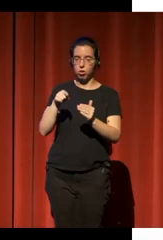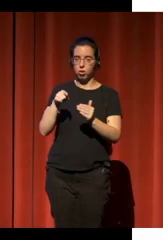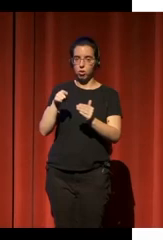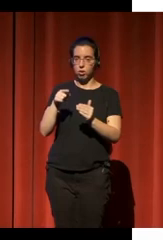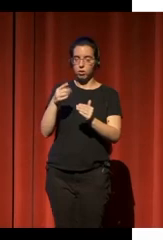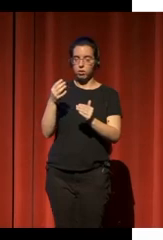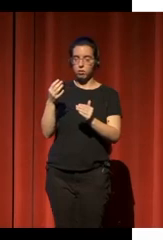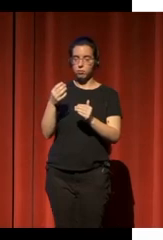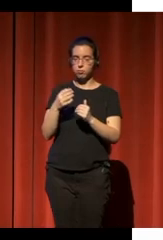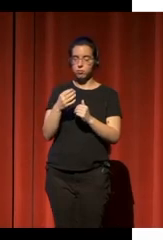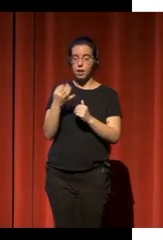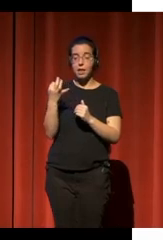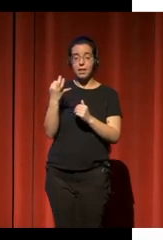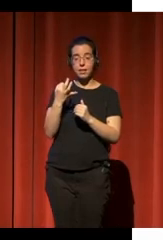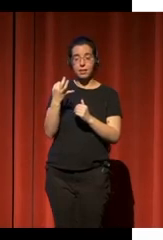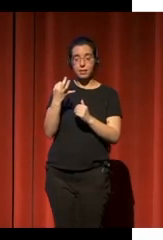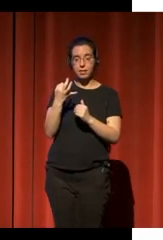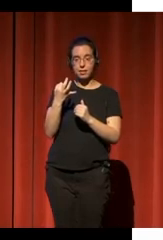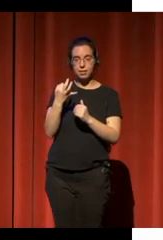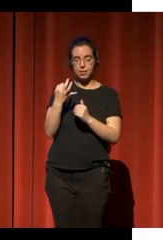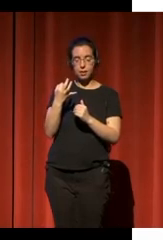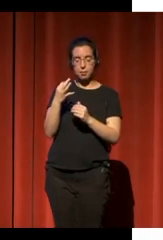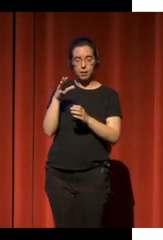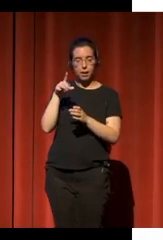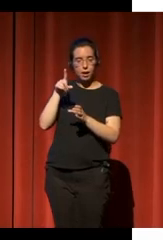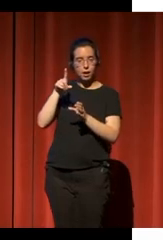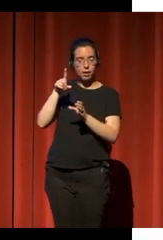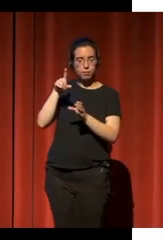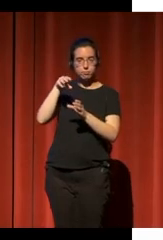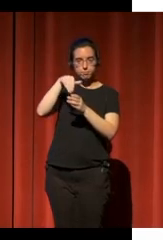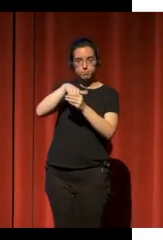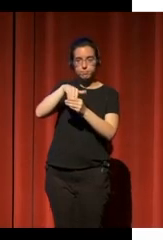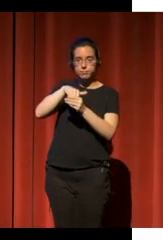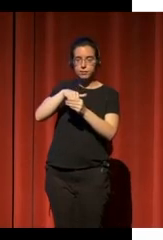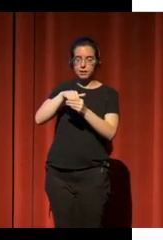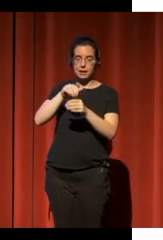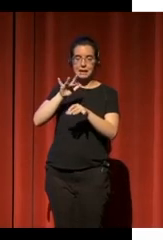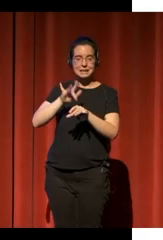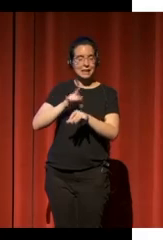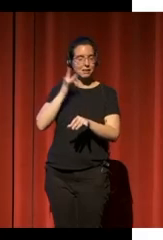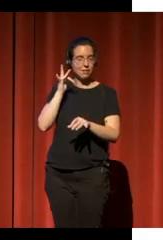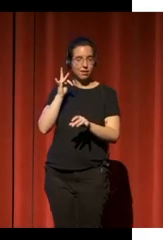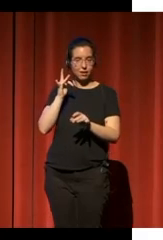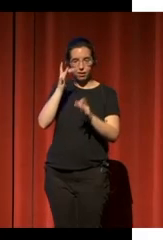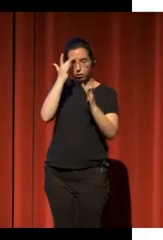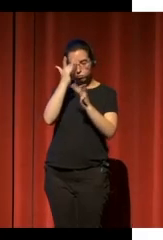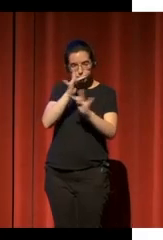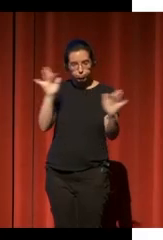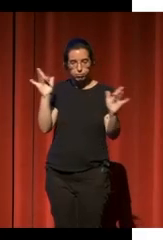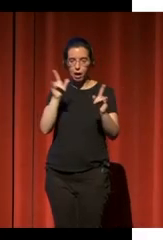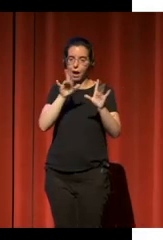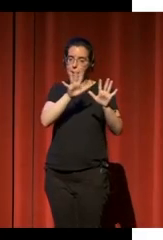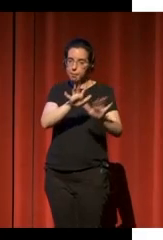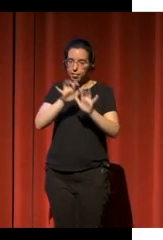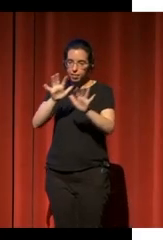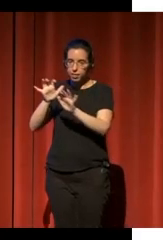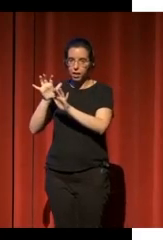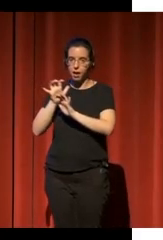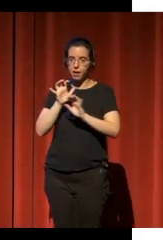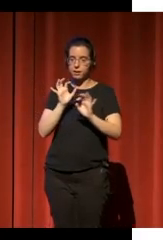e digamos tengan un componente importante de sensibilización o de aprendizaje